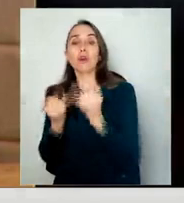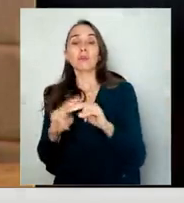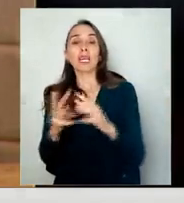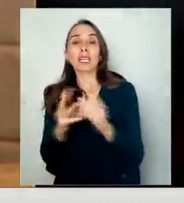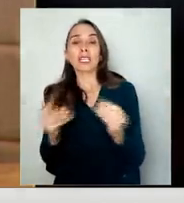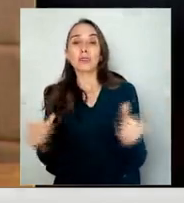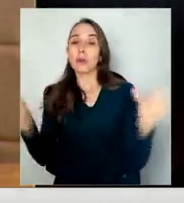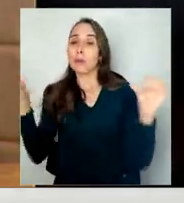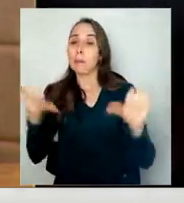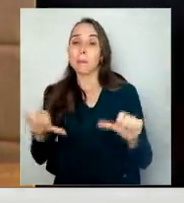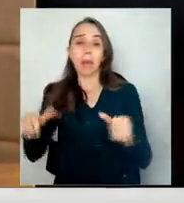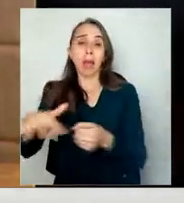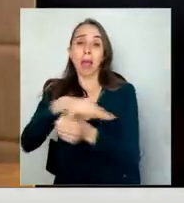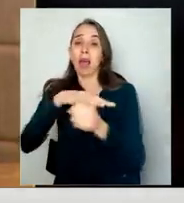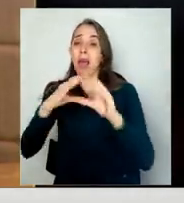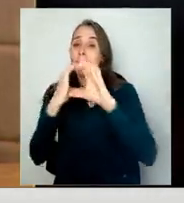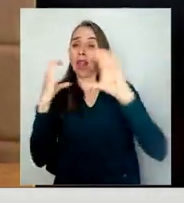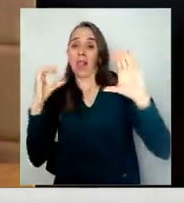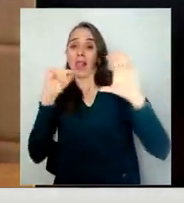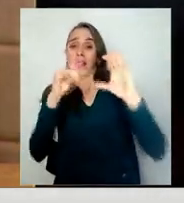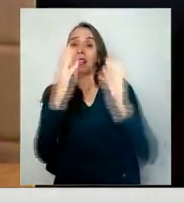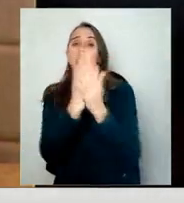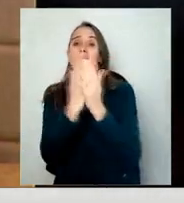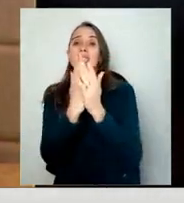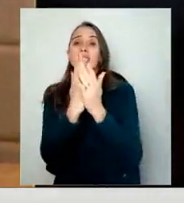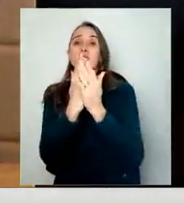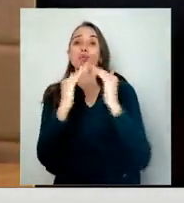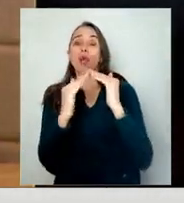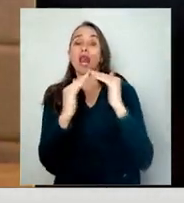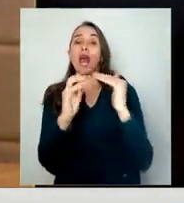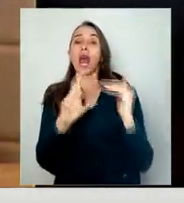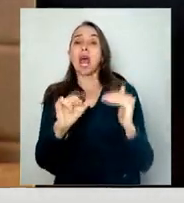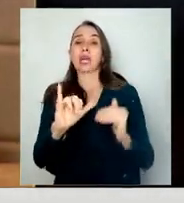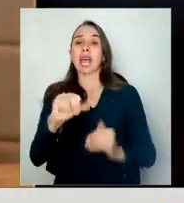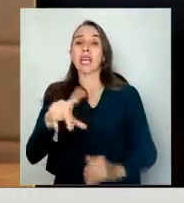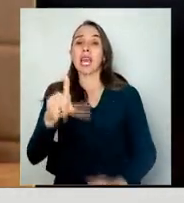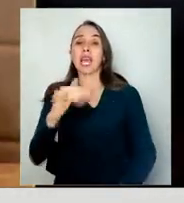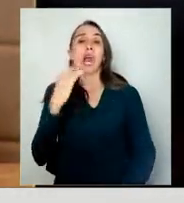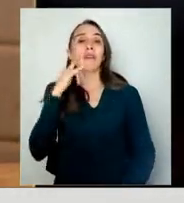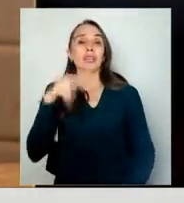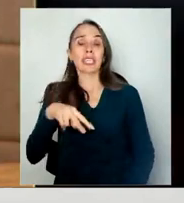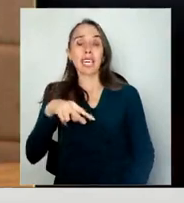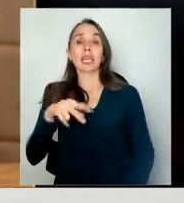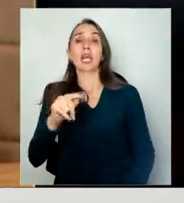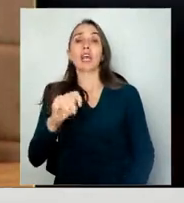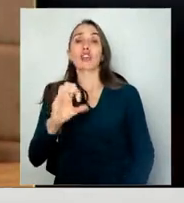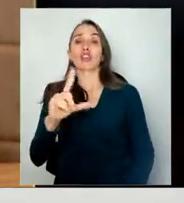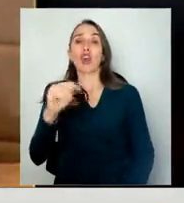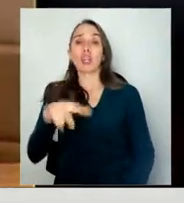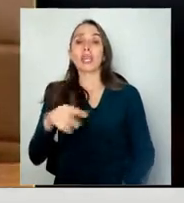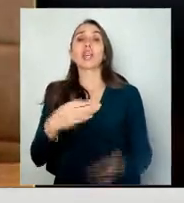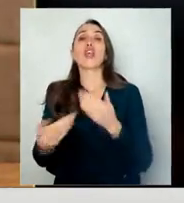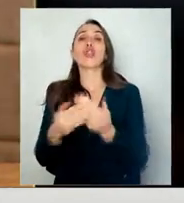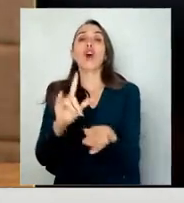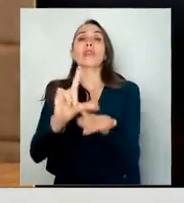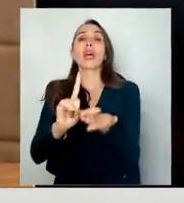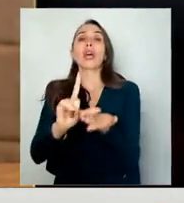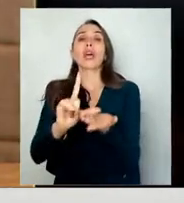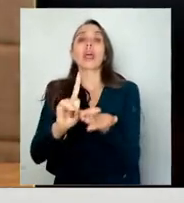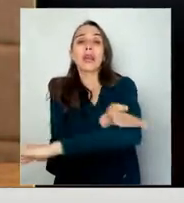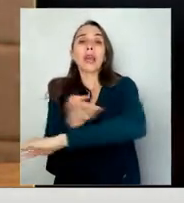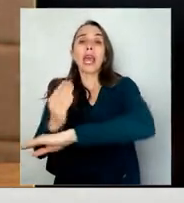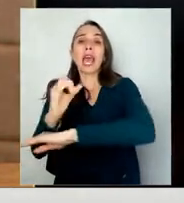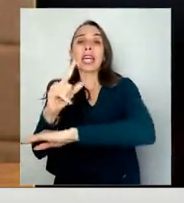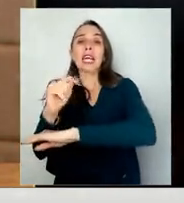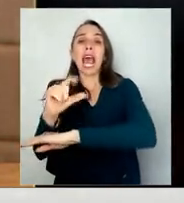que se encuentra el colegio toltén lugar Caleta keule de igual modo estimado